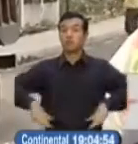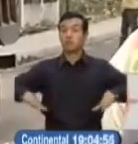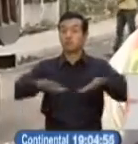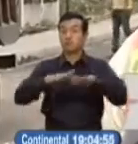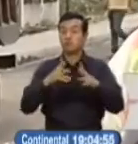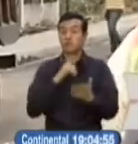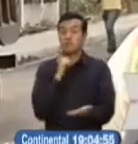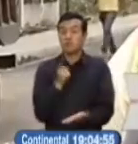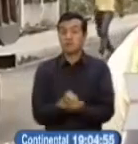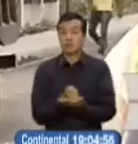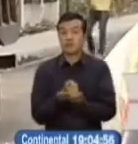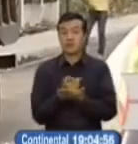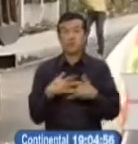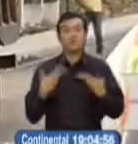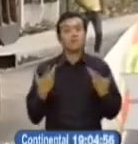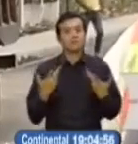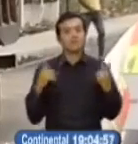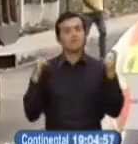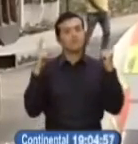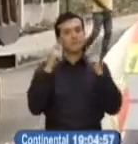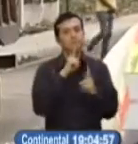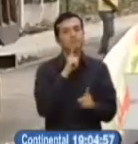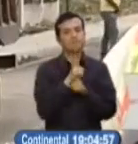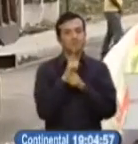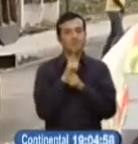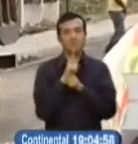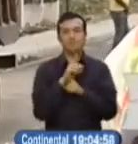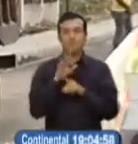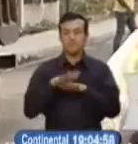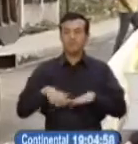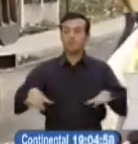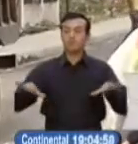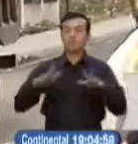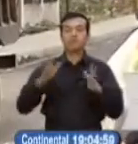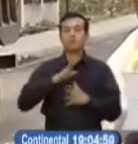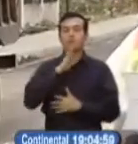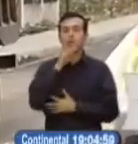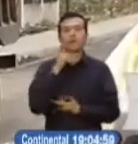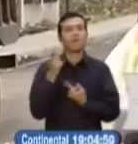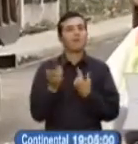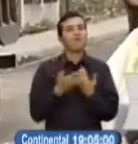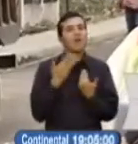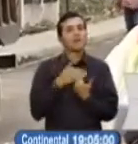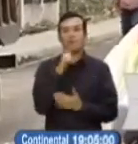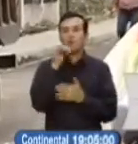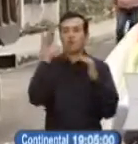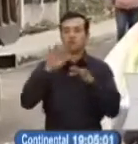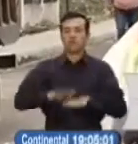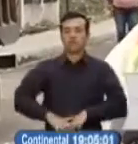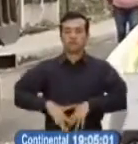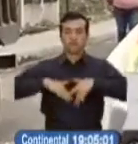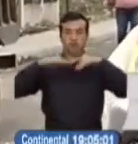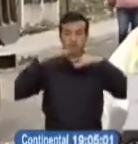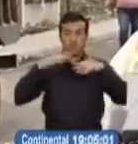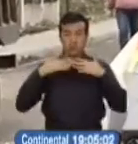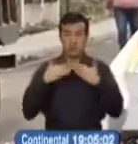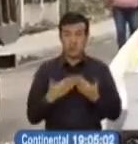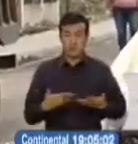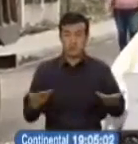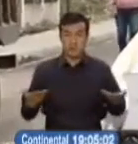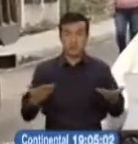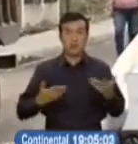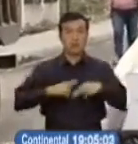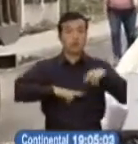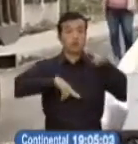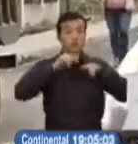es configura que el territorio como tal sea muy inundable. En este contexto, estas